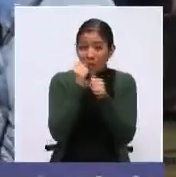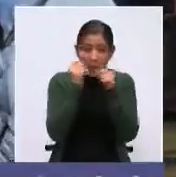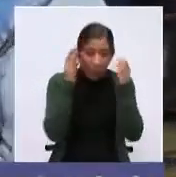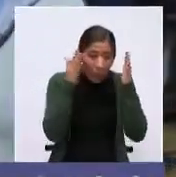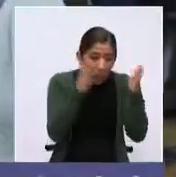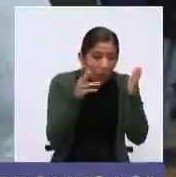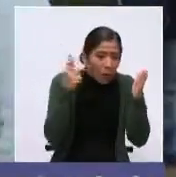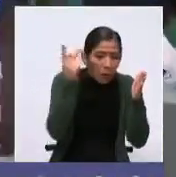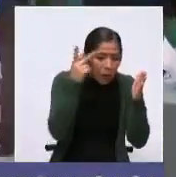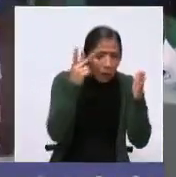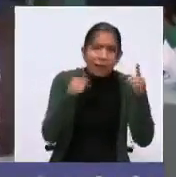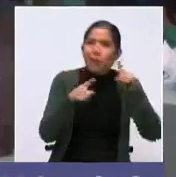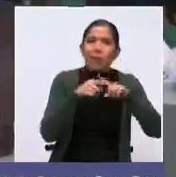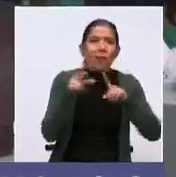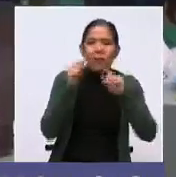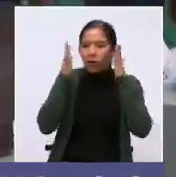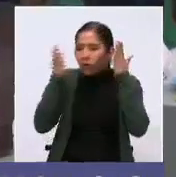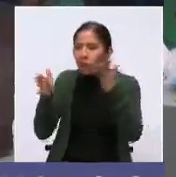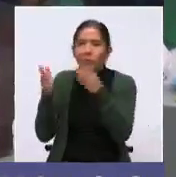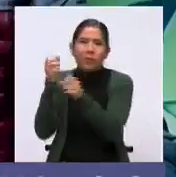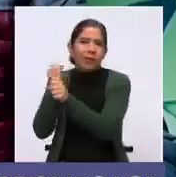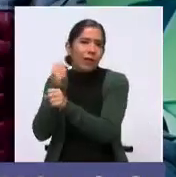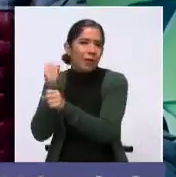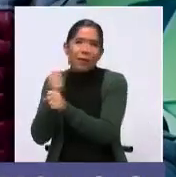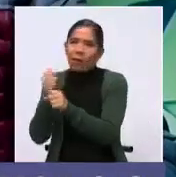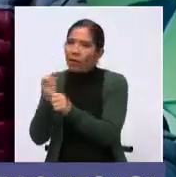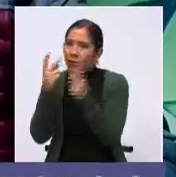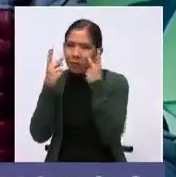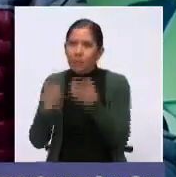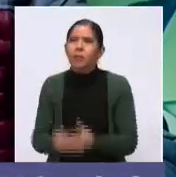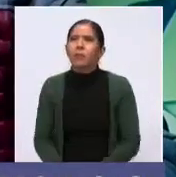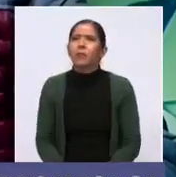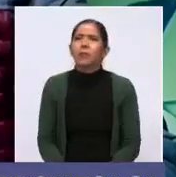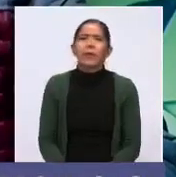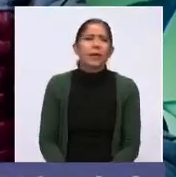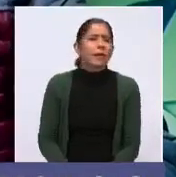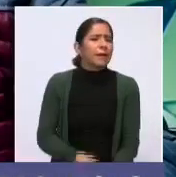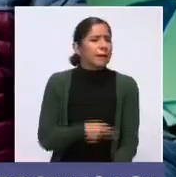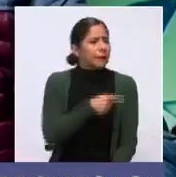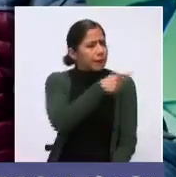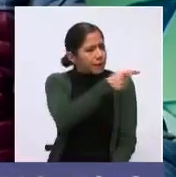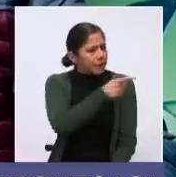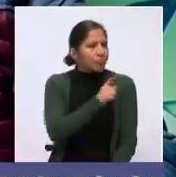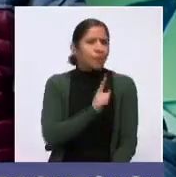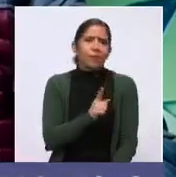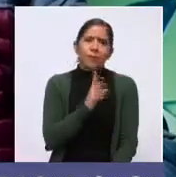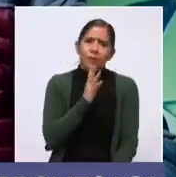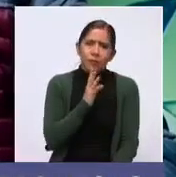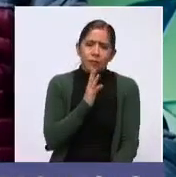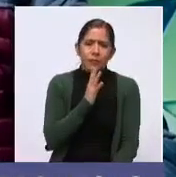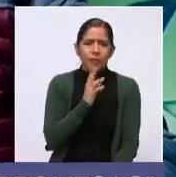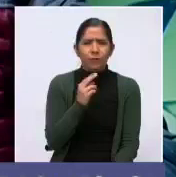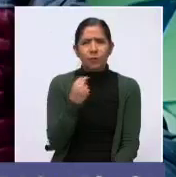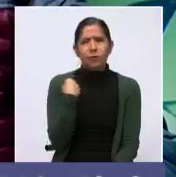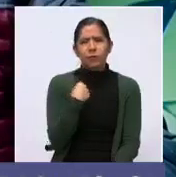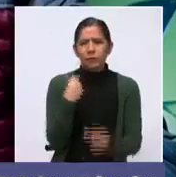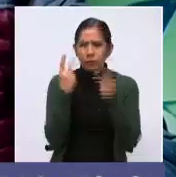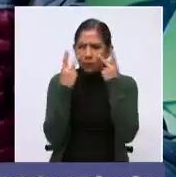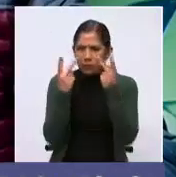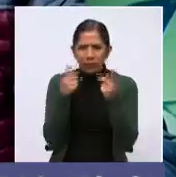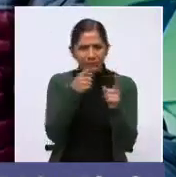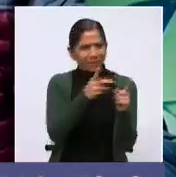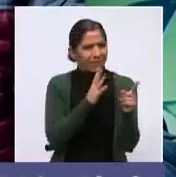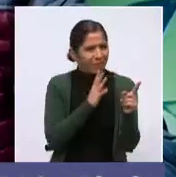gestión. En estos temas, presidente, nos preocupa que sea un factor en común